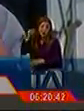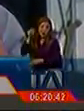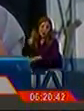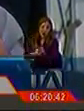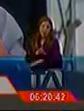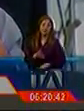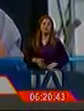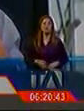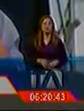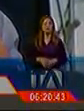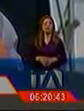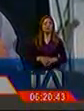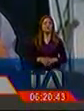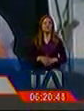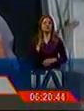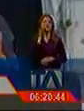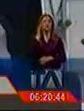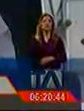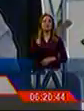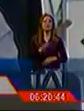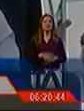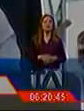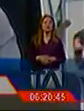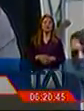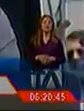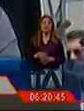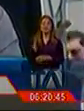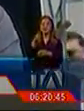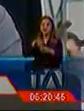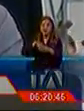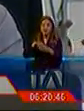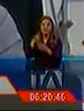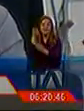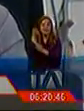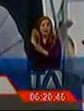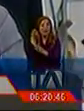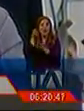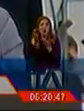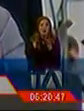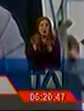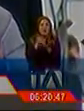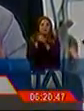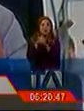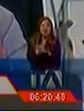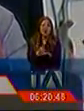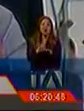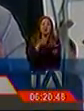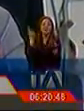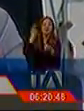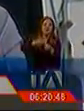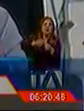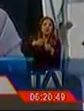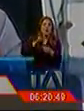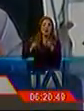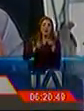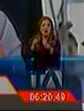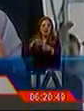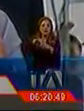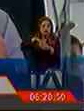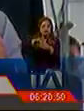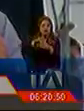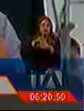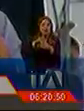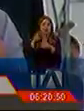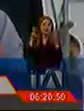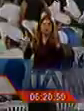no guardaron algo para el futuro? Porque el dinero del pueblo debe servir únicamente al pueblo, no para